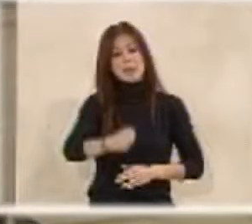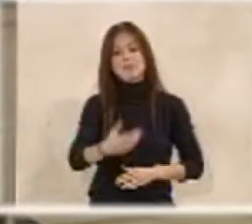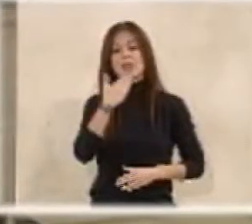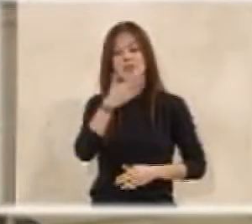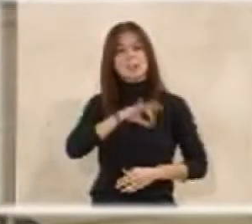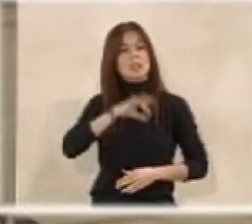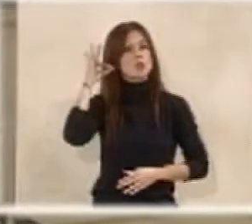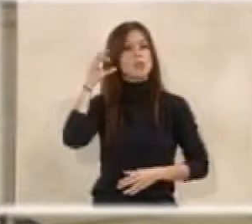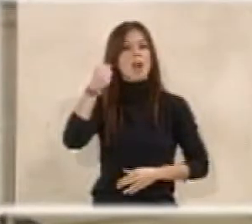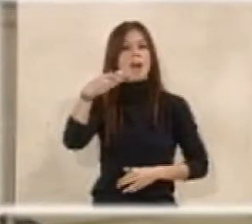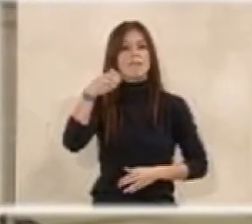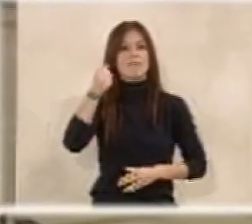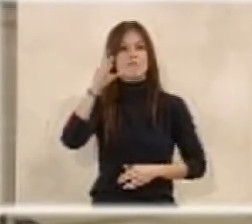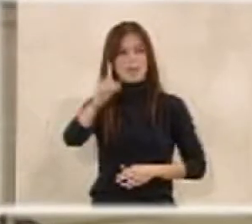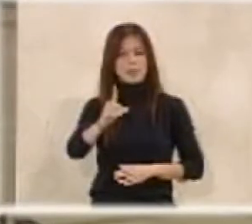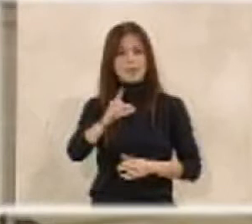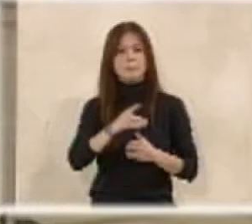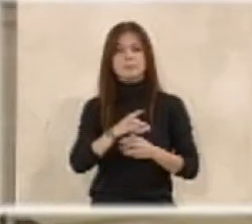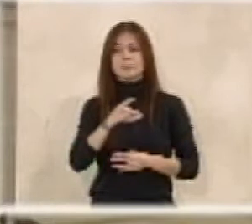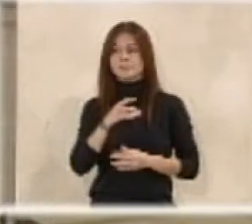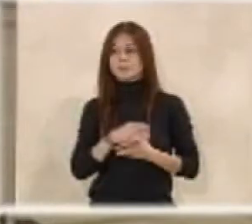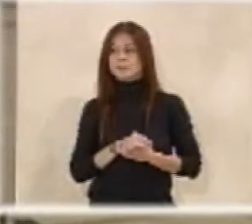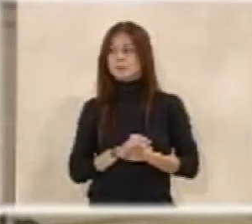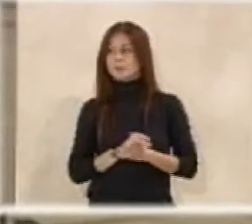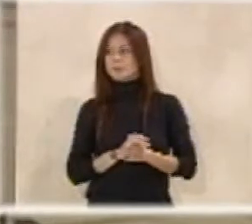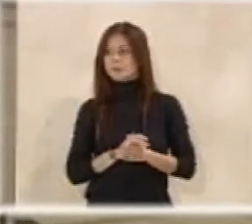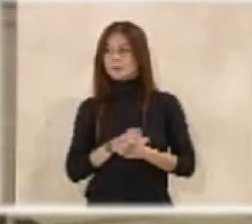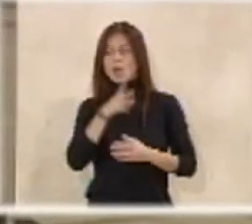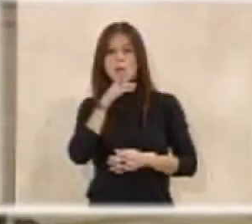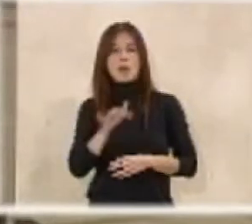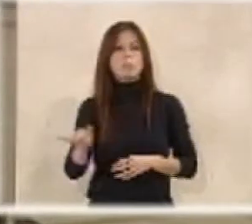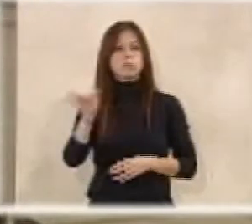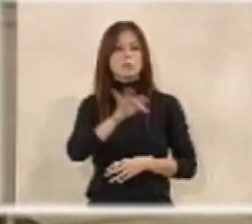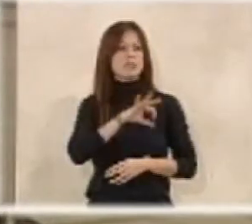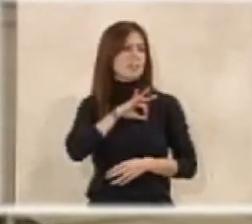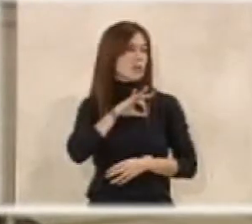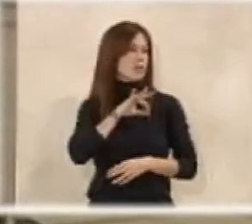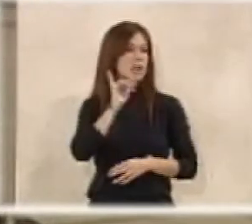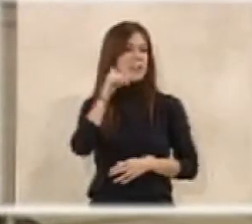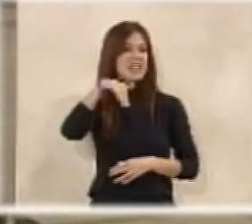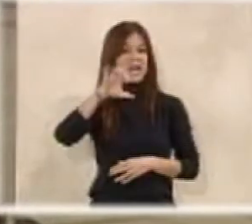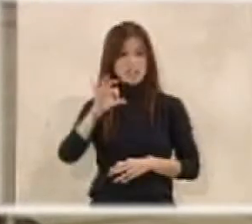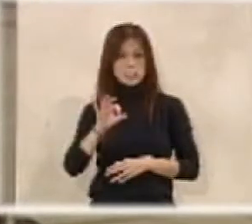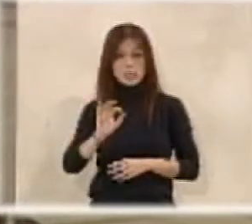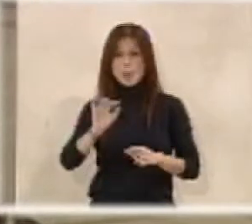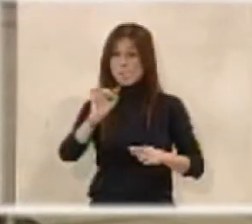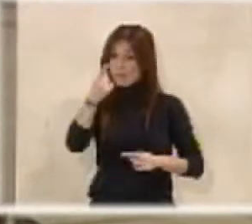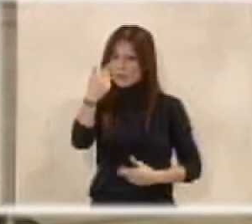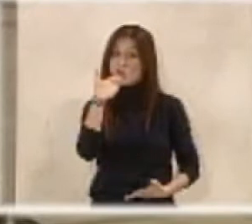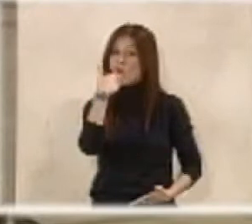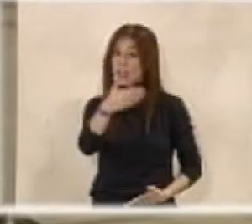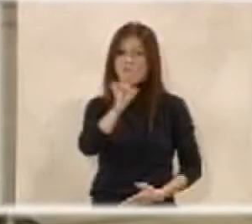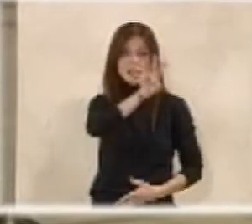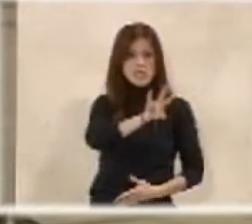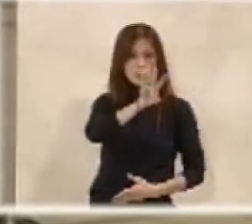Pues por concluir el debate, tiene la palabra la señora Inés Plaza. Gracias. la cesión al alcalde. Bueno, en primer lugar quiero dar las gracias tanto a